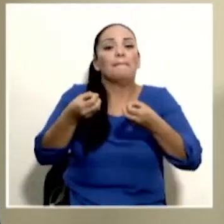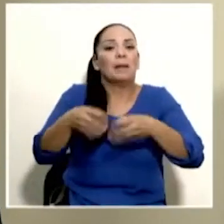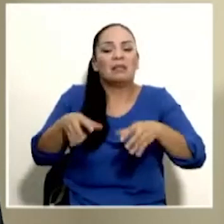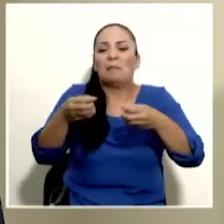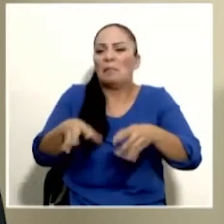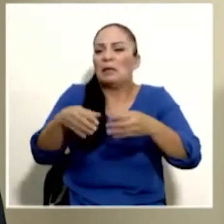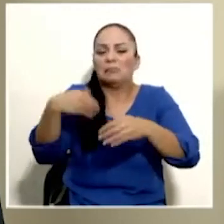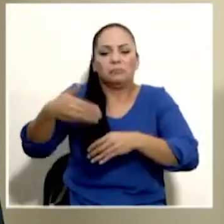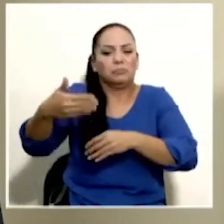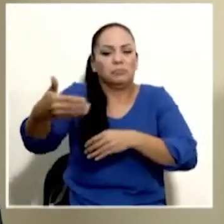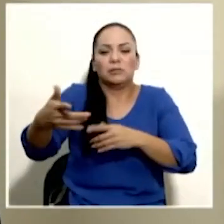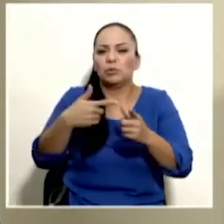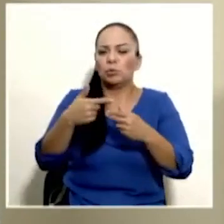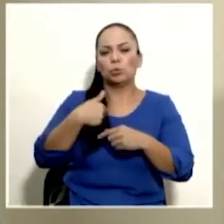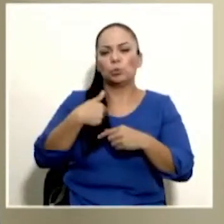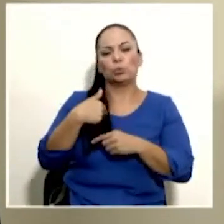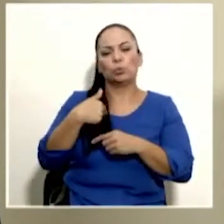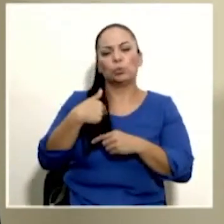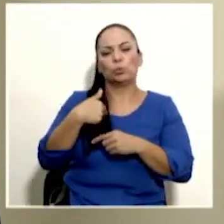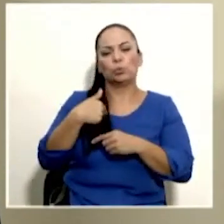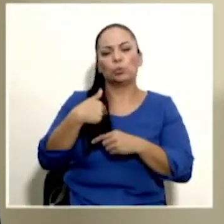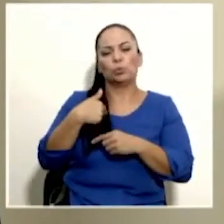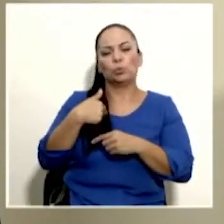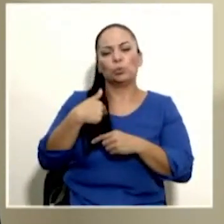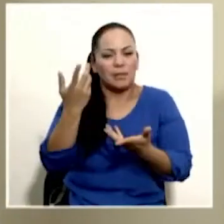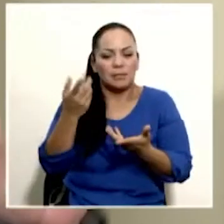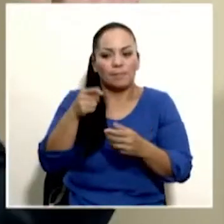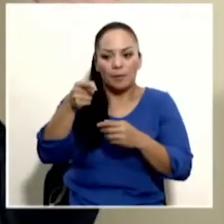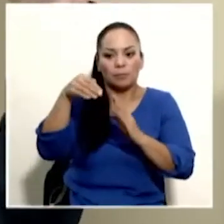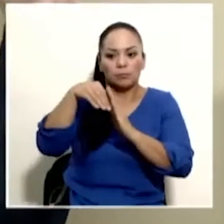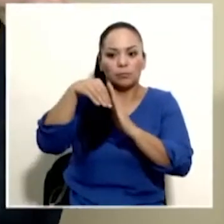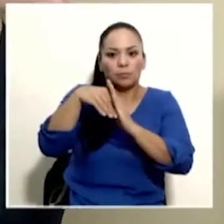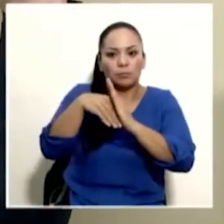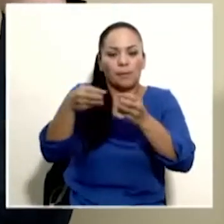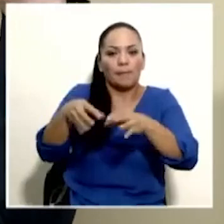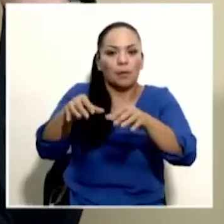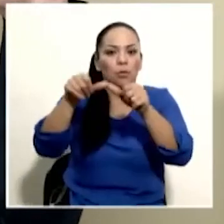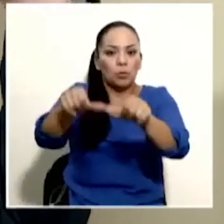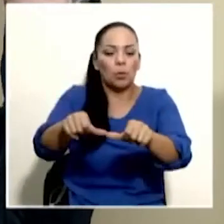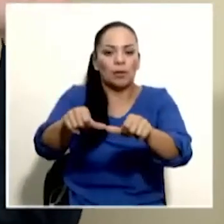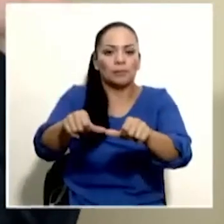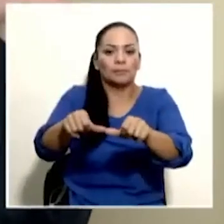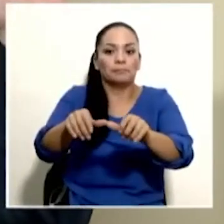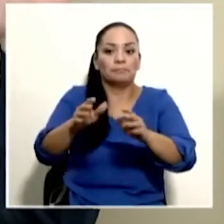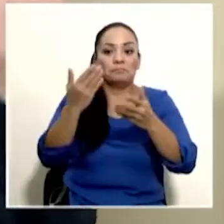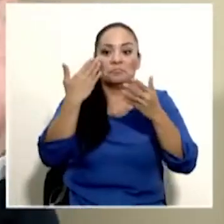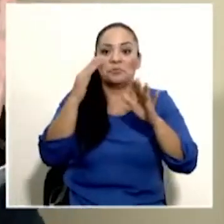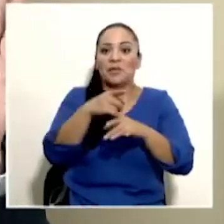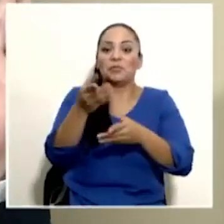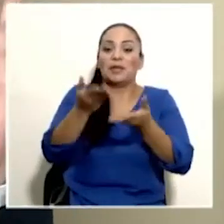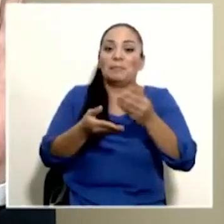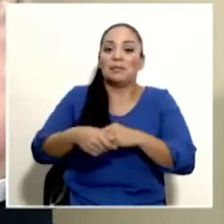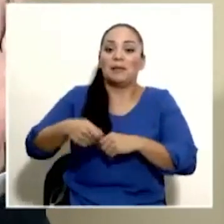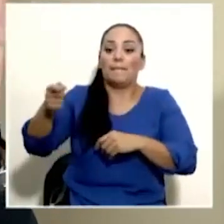constantes y entonces uno se pregunta si esa tendencia de pérdidas continuas yo no sé tal vez tenga una varita mágica y